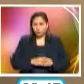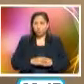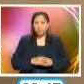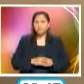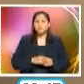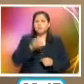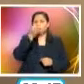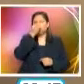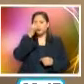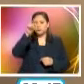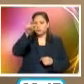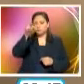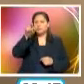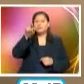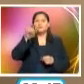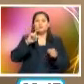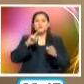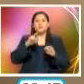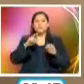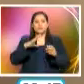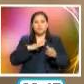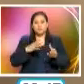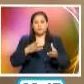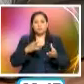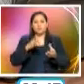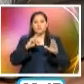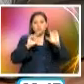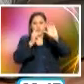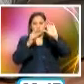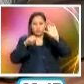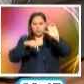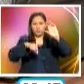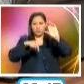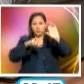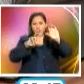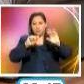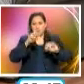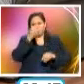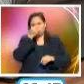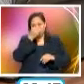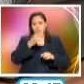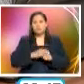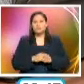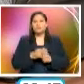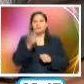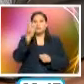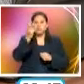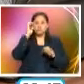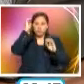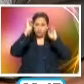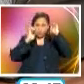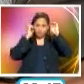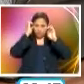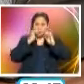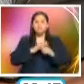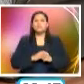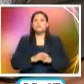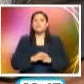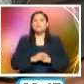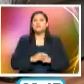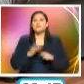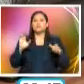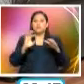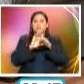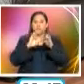muy cerca de donde está este canal, Capital 21, y cuéntanos, esta exposición pues tiene que ver mucho con